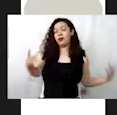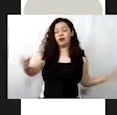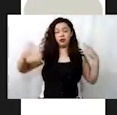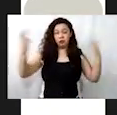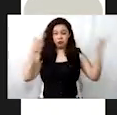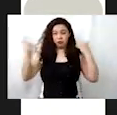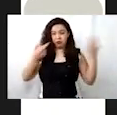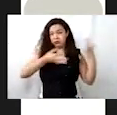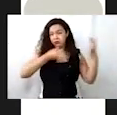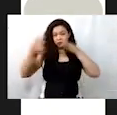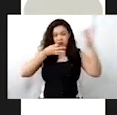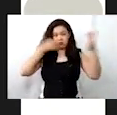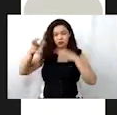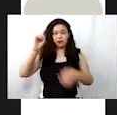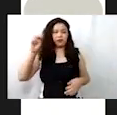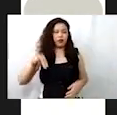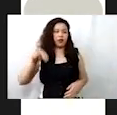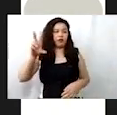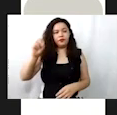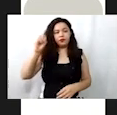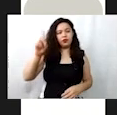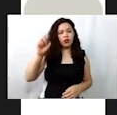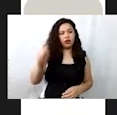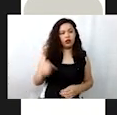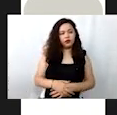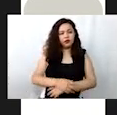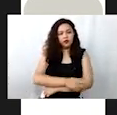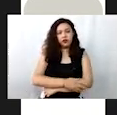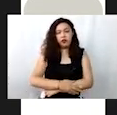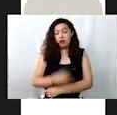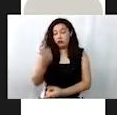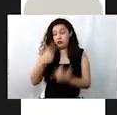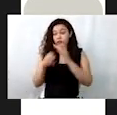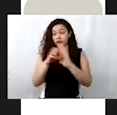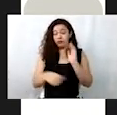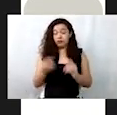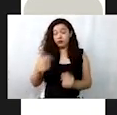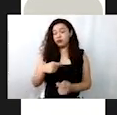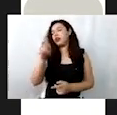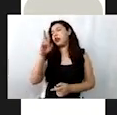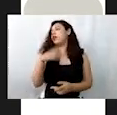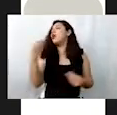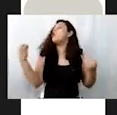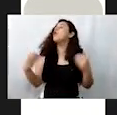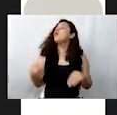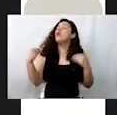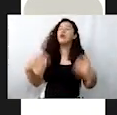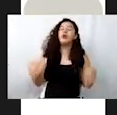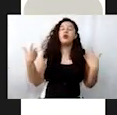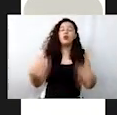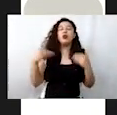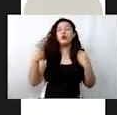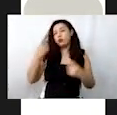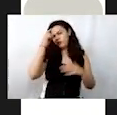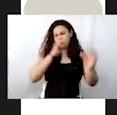los ODS. Ya vieron algunos de los poquitos ejemplos, porque en realidad hay muchos que en el tema de comunicación